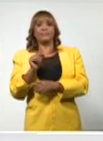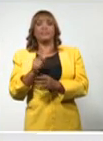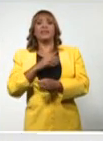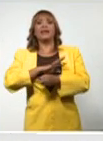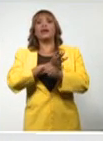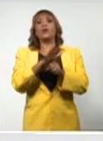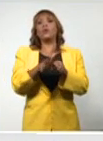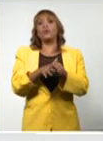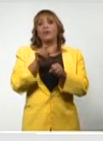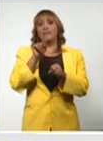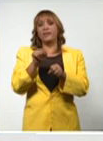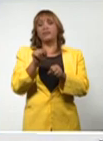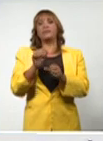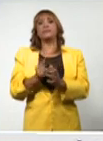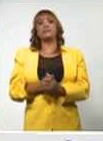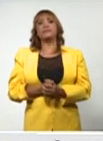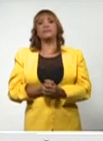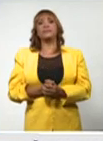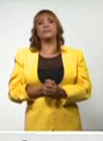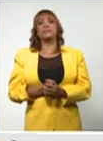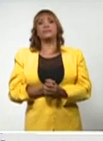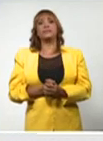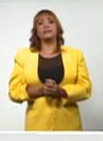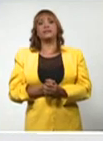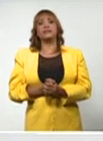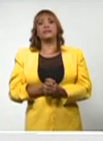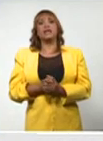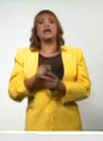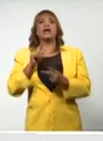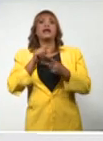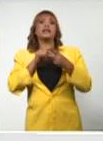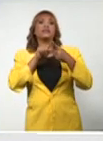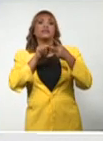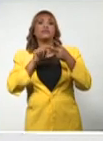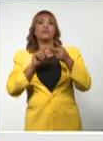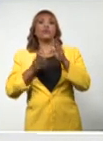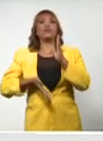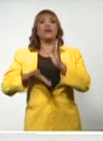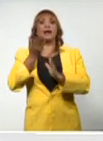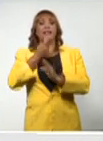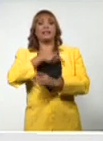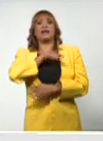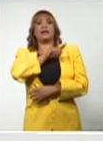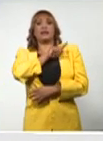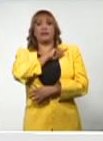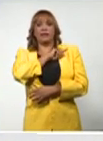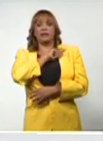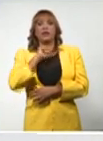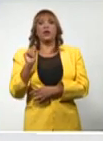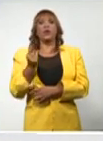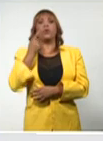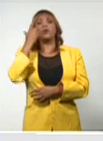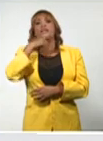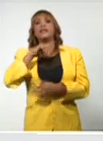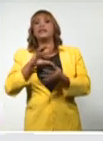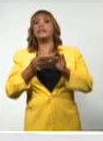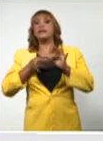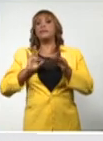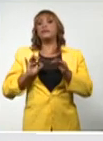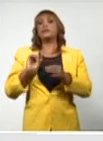de la pandemia. Se dieron dos altas en el día de ayer, una de Artemisa y una de La